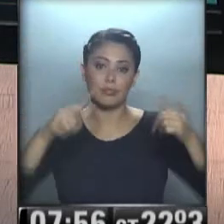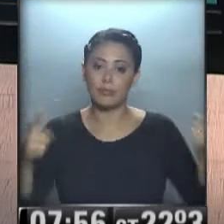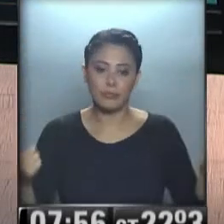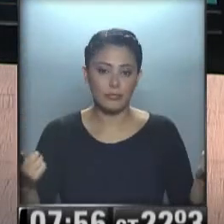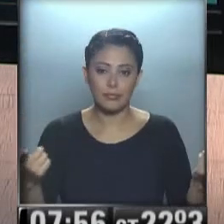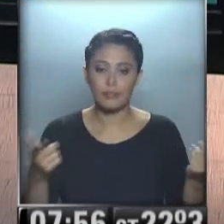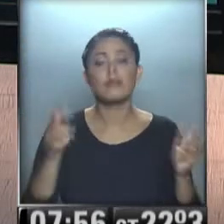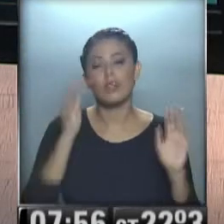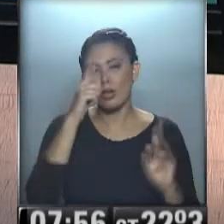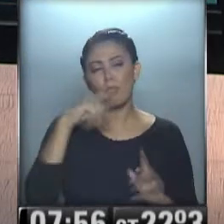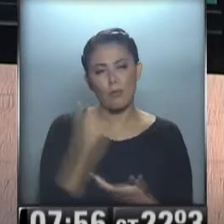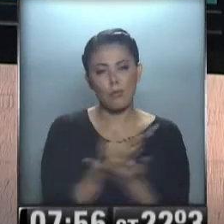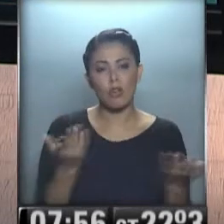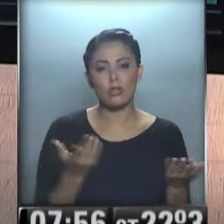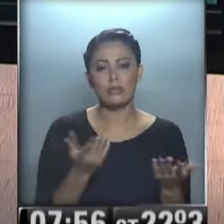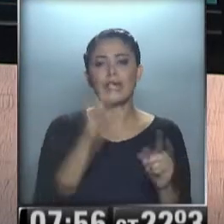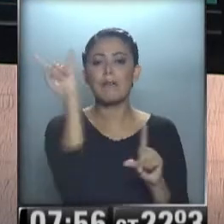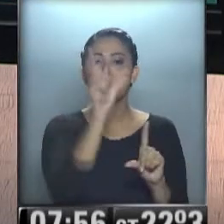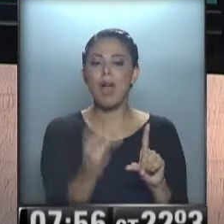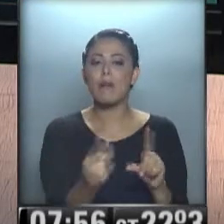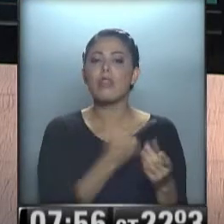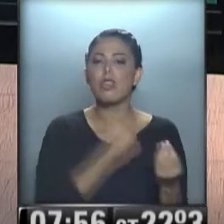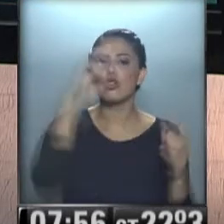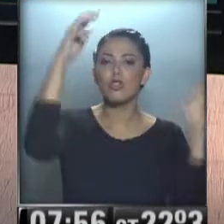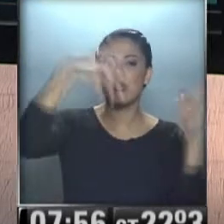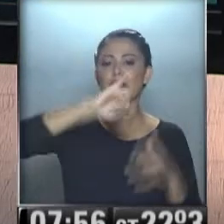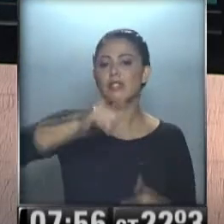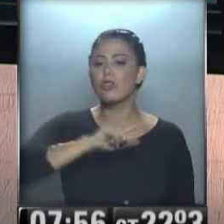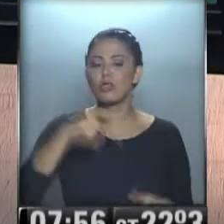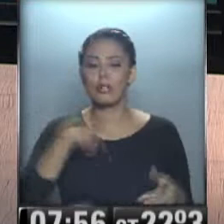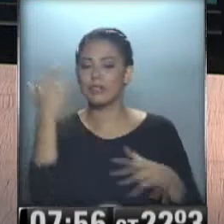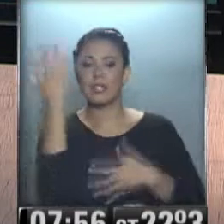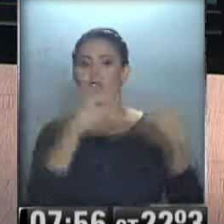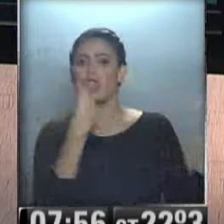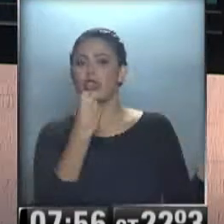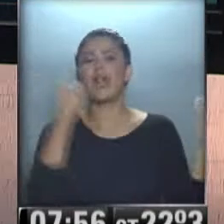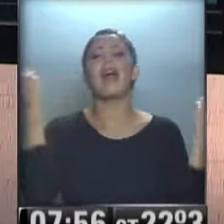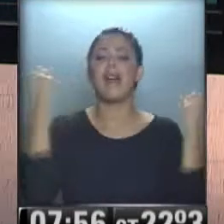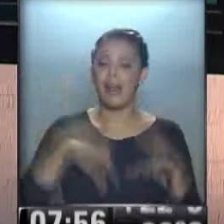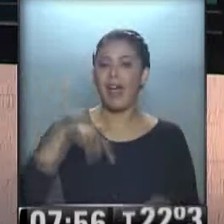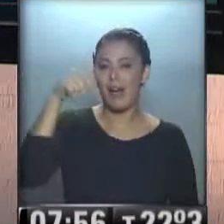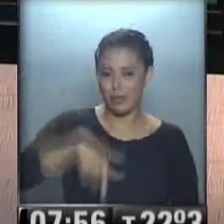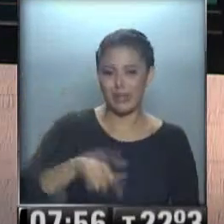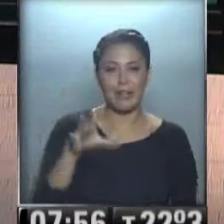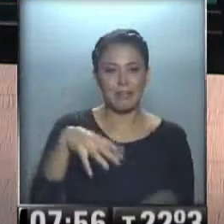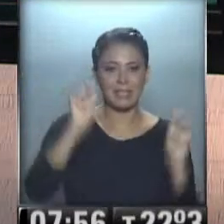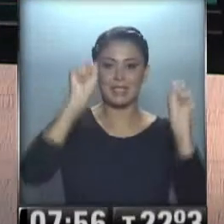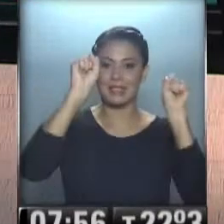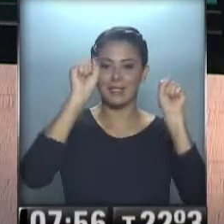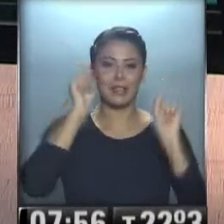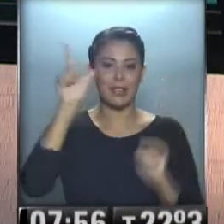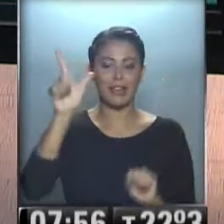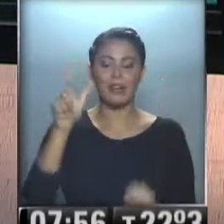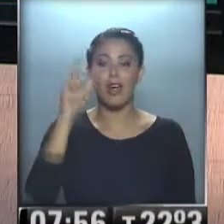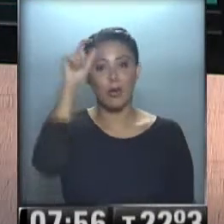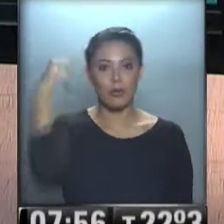lluvias. Ya vamos a ver aquí el mapa de las lluvias, que no lo encuentro. Aquí está, lo encontré. menos